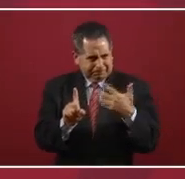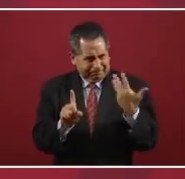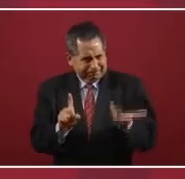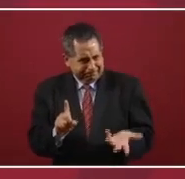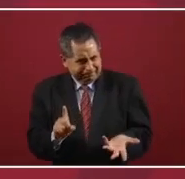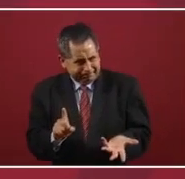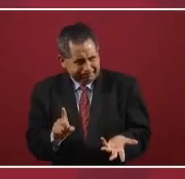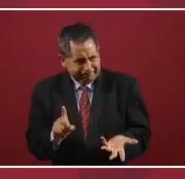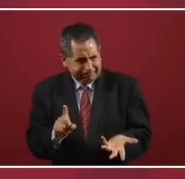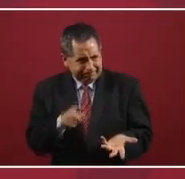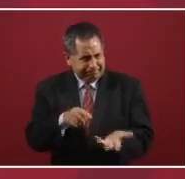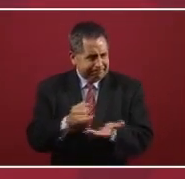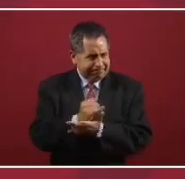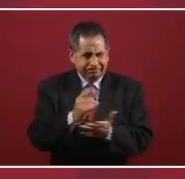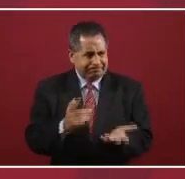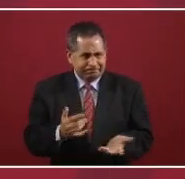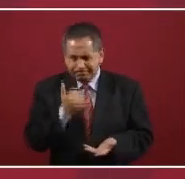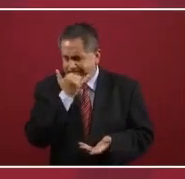esta decisión.